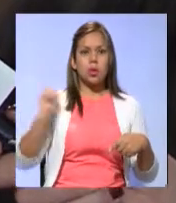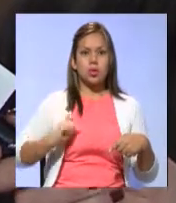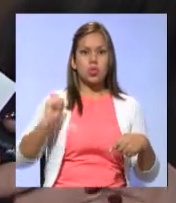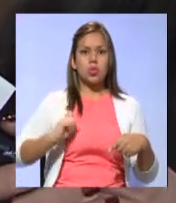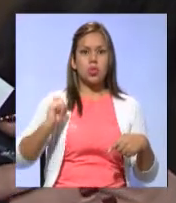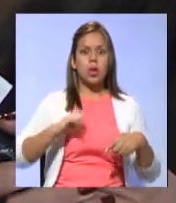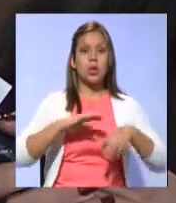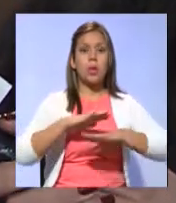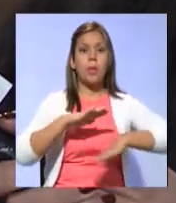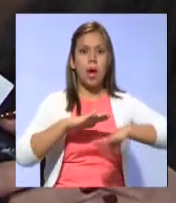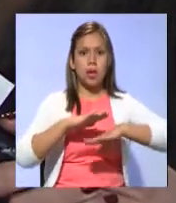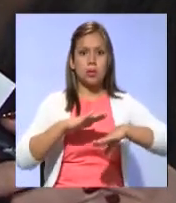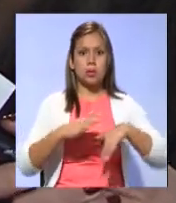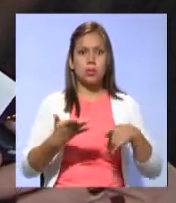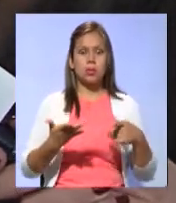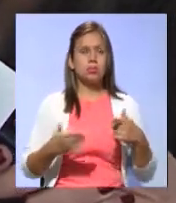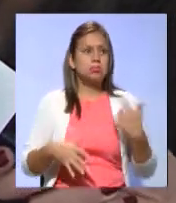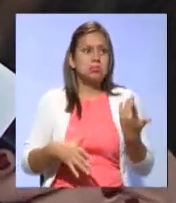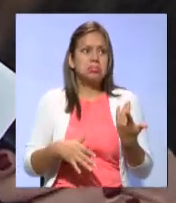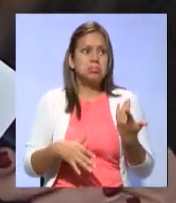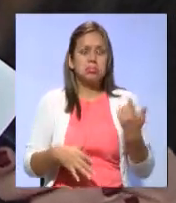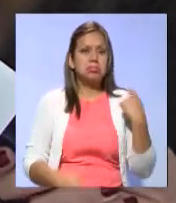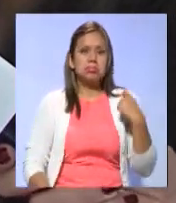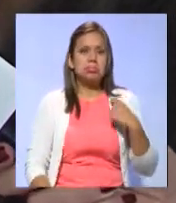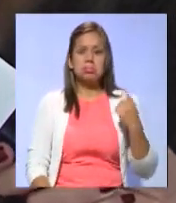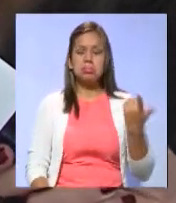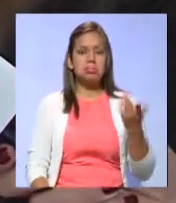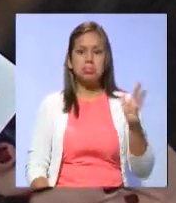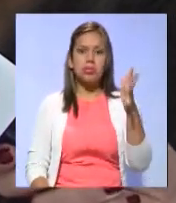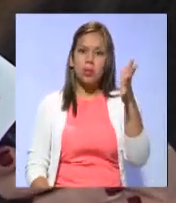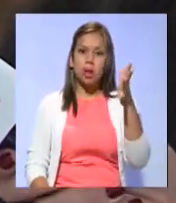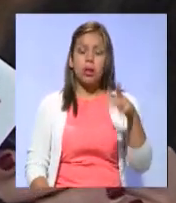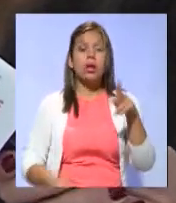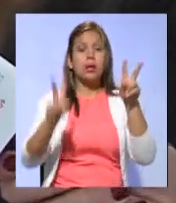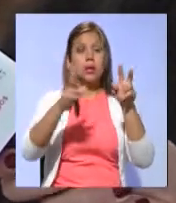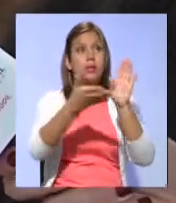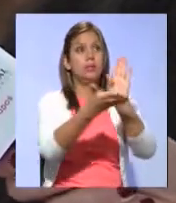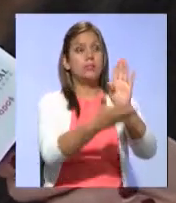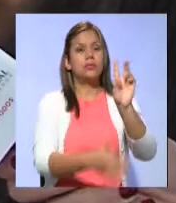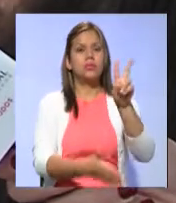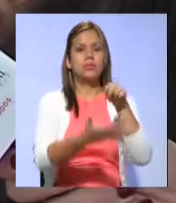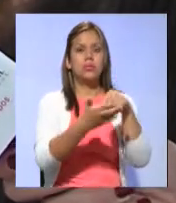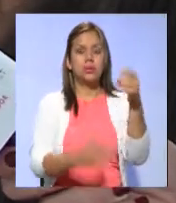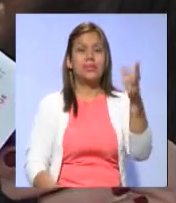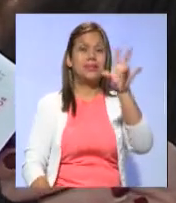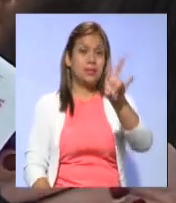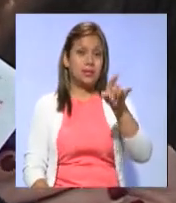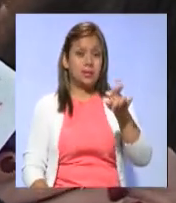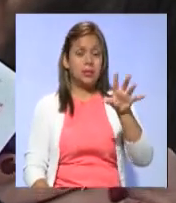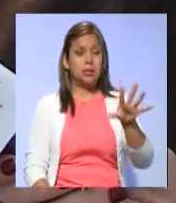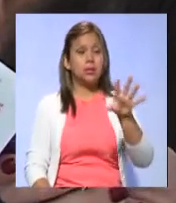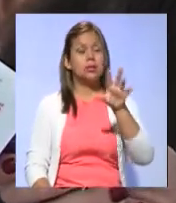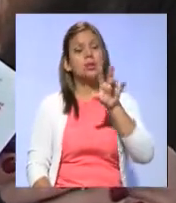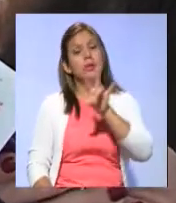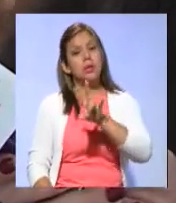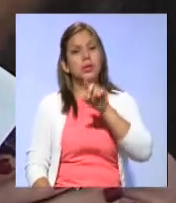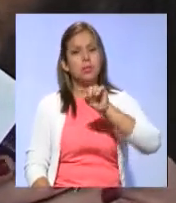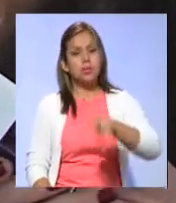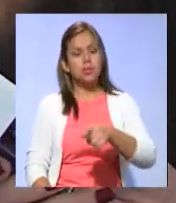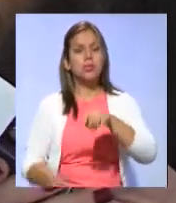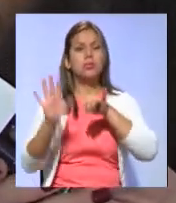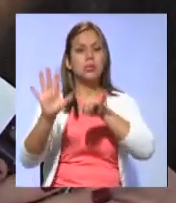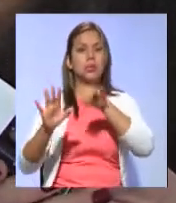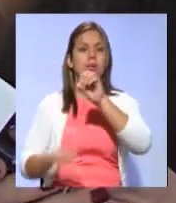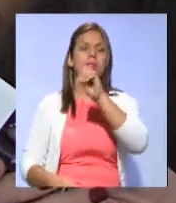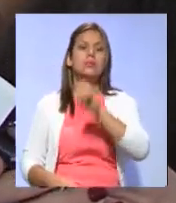básico por lo menos para subsistir. Y en cuanto a la seguridad social, en el 2017 el INE nos indica que el